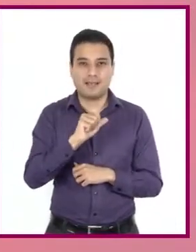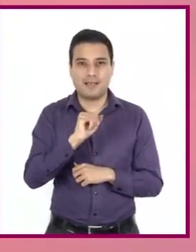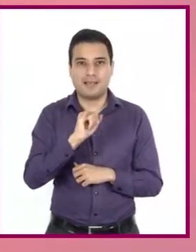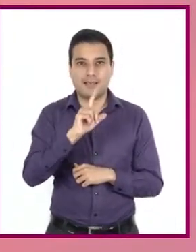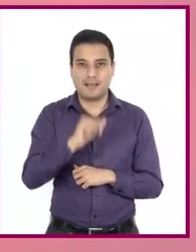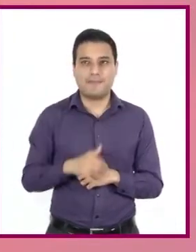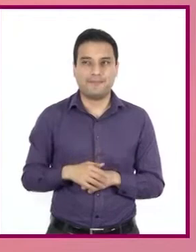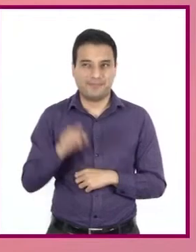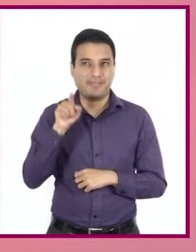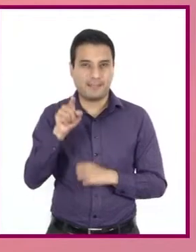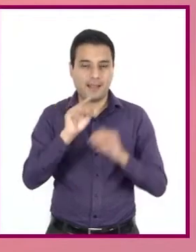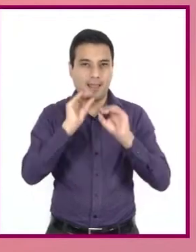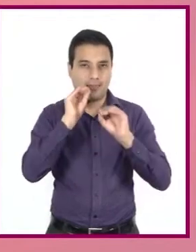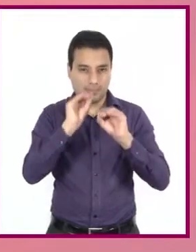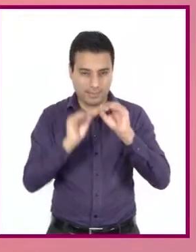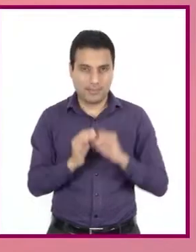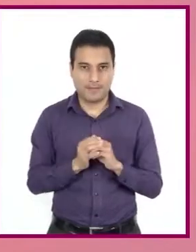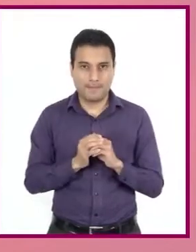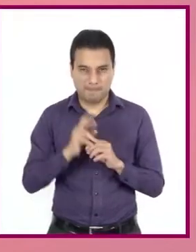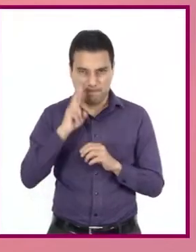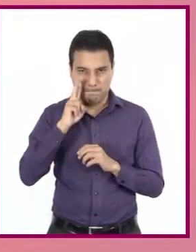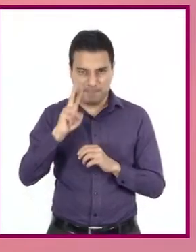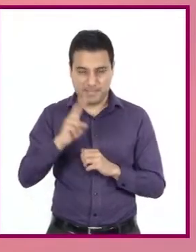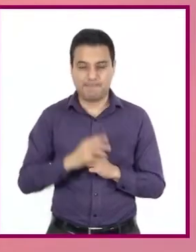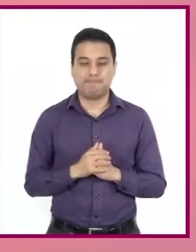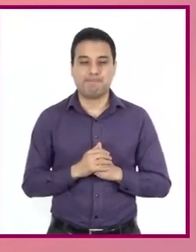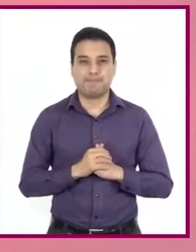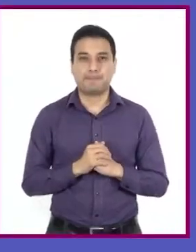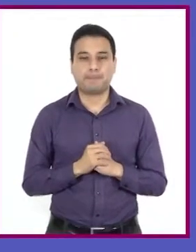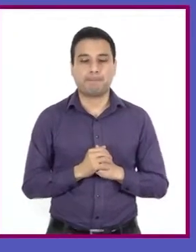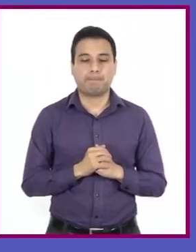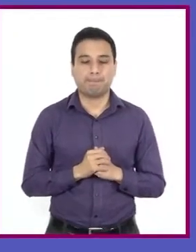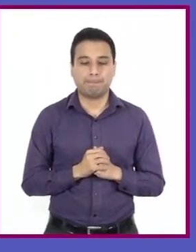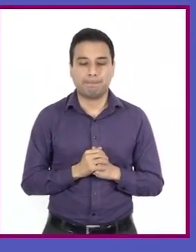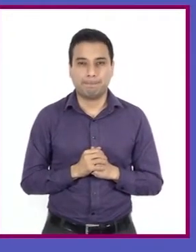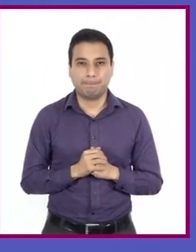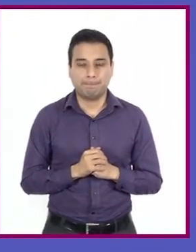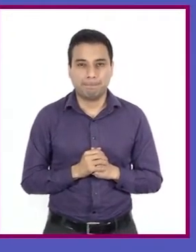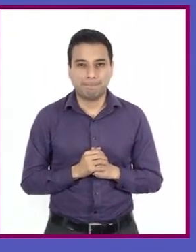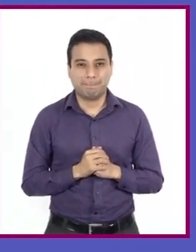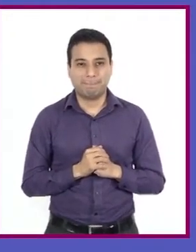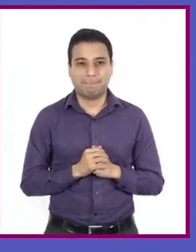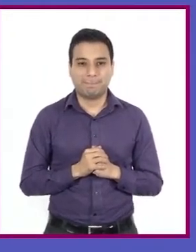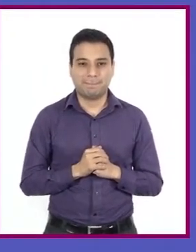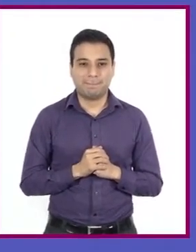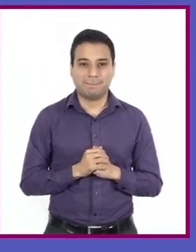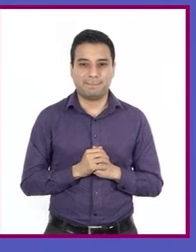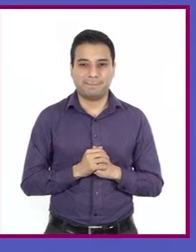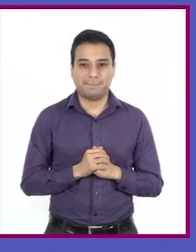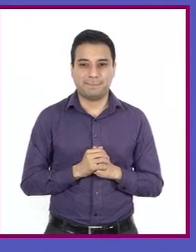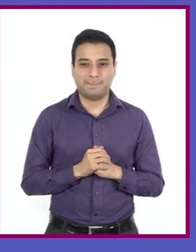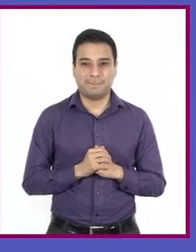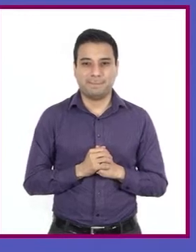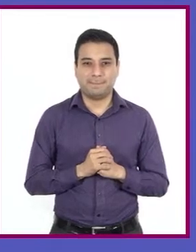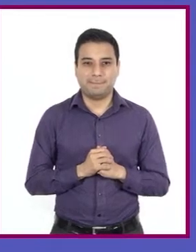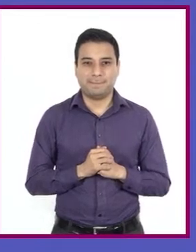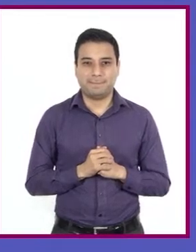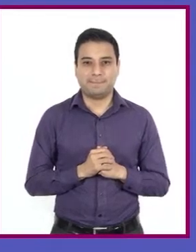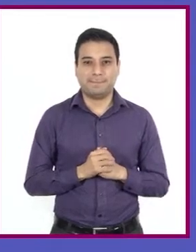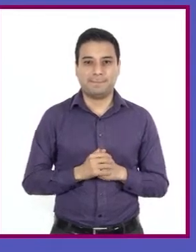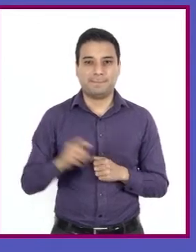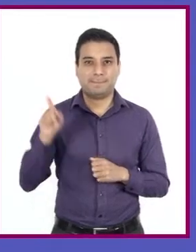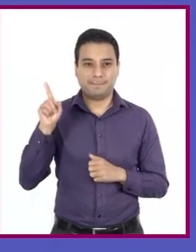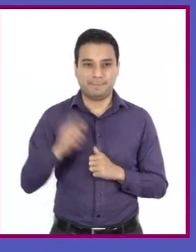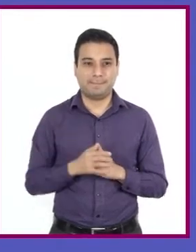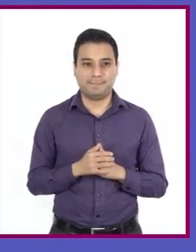Habana, de Tablada, para crear dos versiones. Veamos. Como observan, del lado izquierdo de su pantalla, su